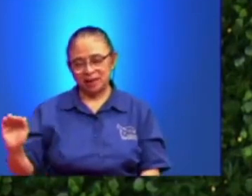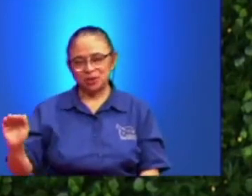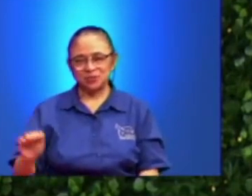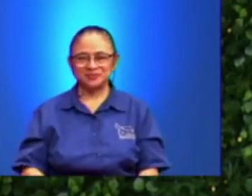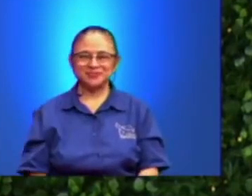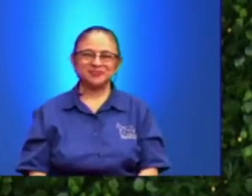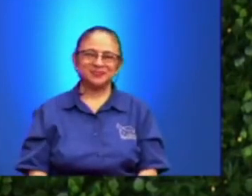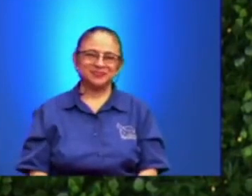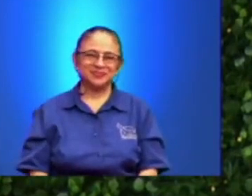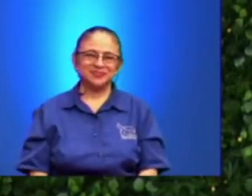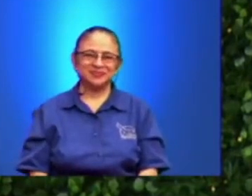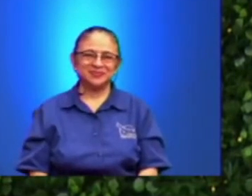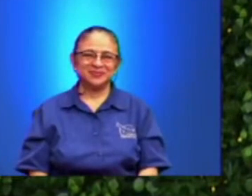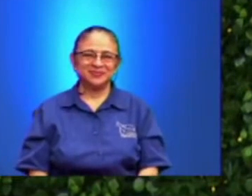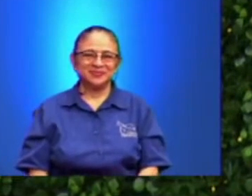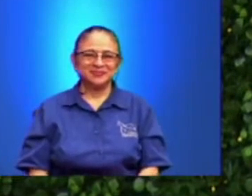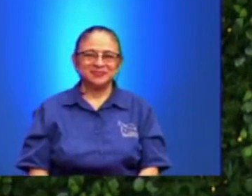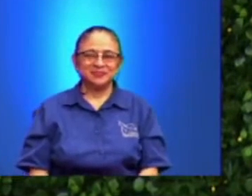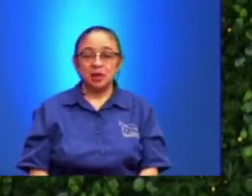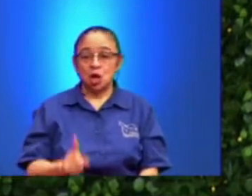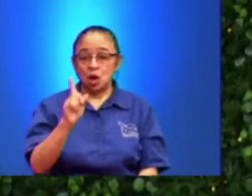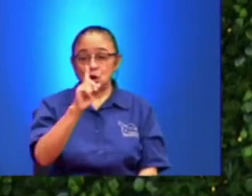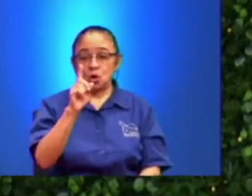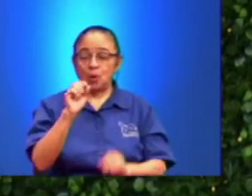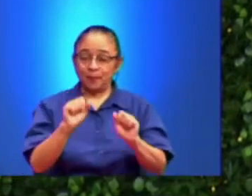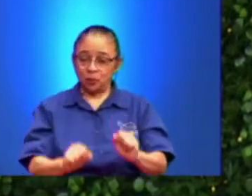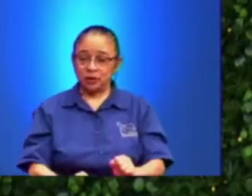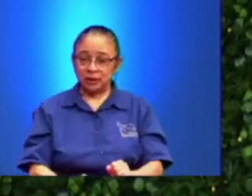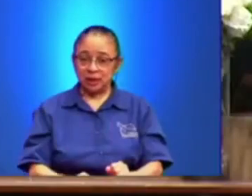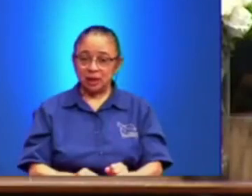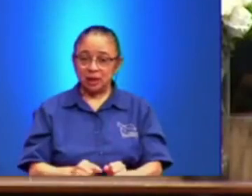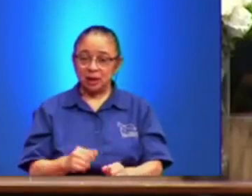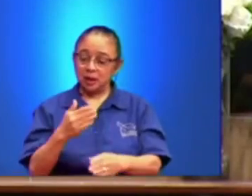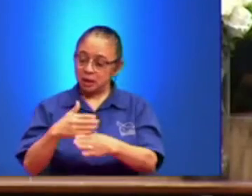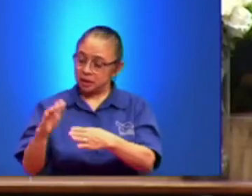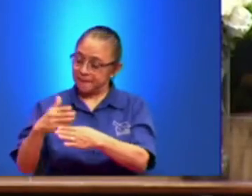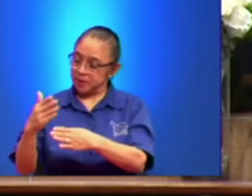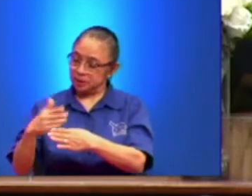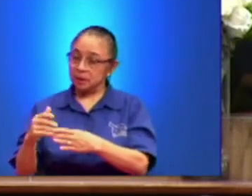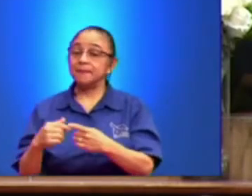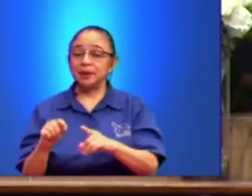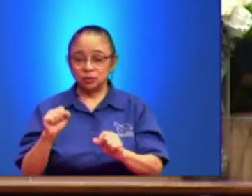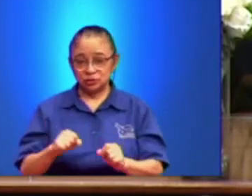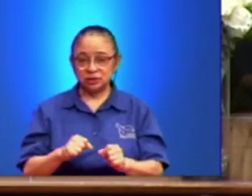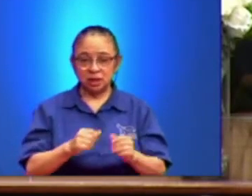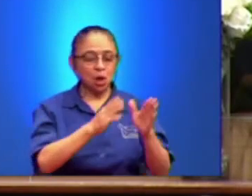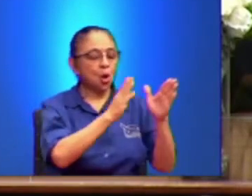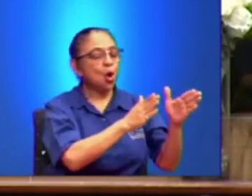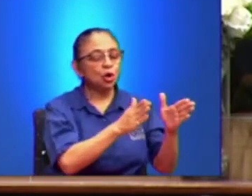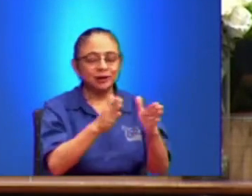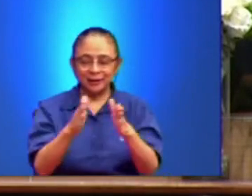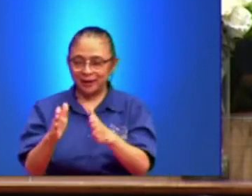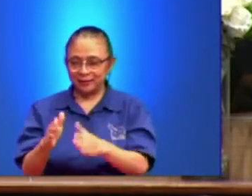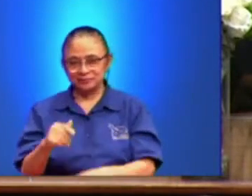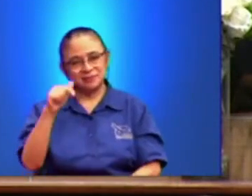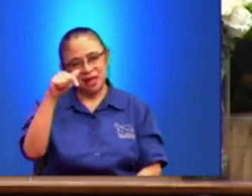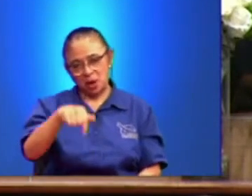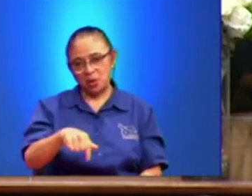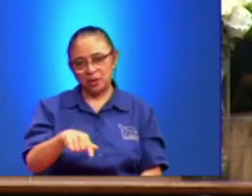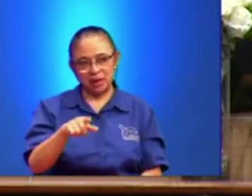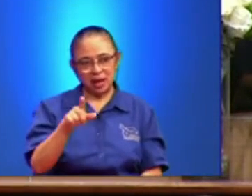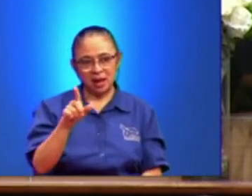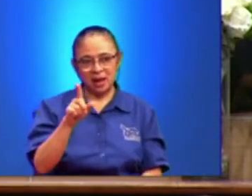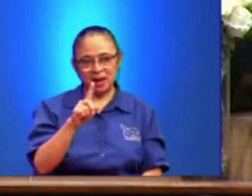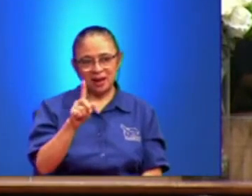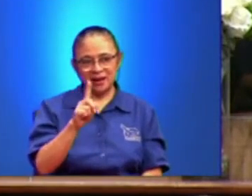ahí pero cesc no podía salir a repartir las cartas teníamos que clasificar en aquel tiempo ahora ya no sé todavía